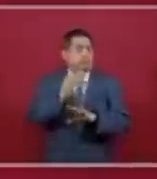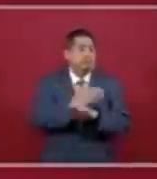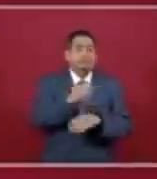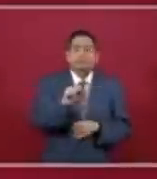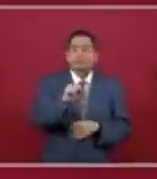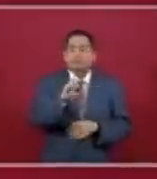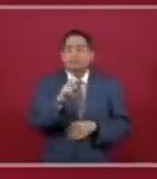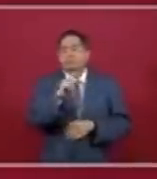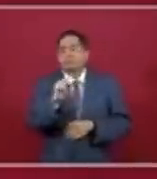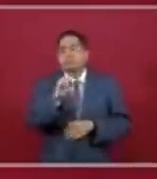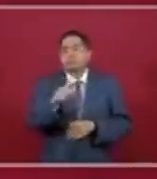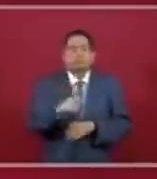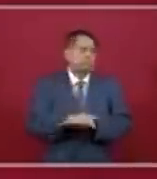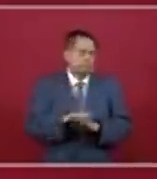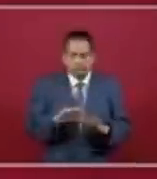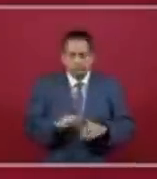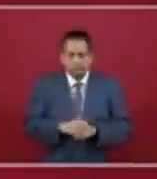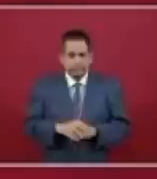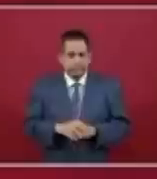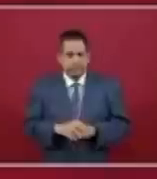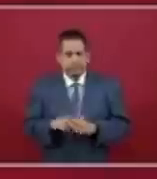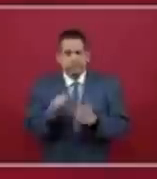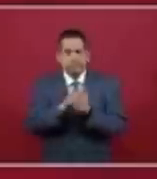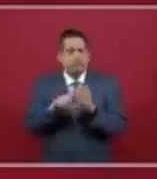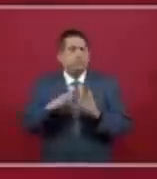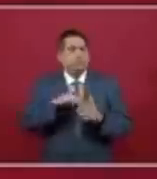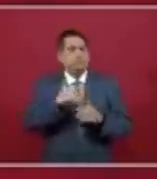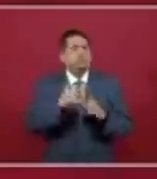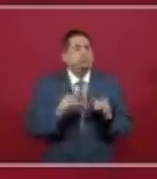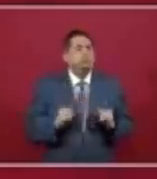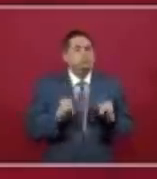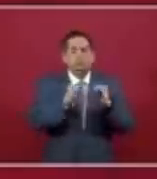Sedesol, por ejemplo, hay un instituto